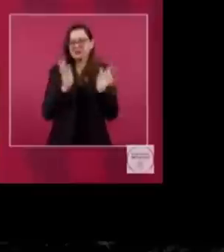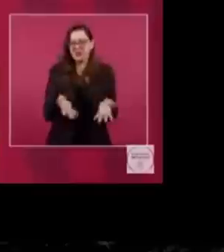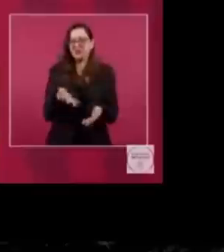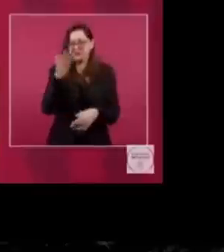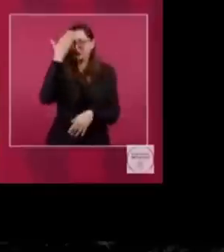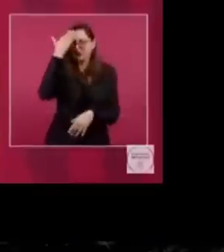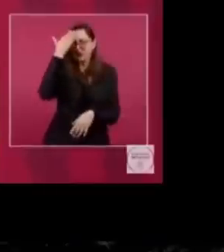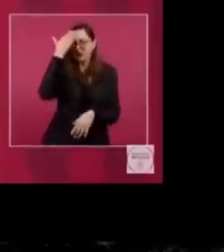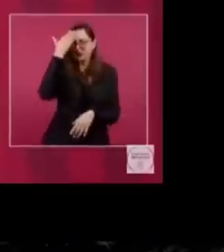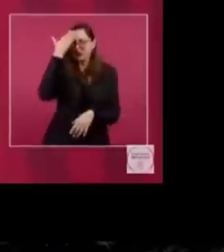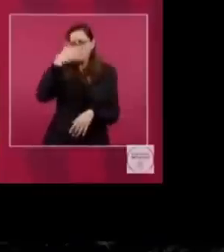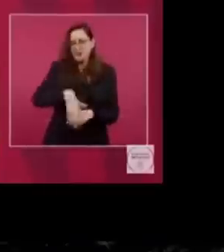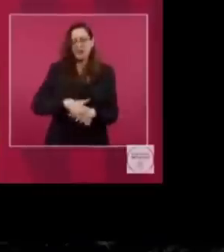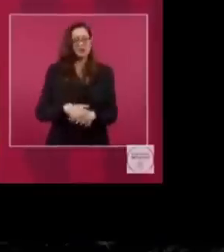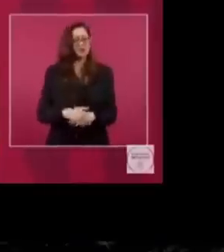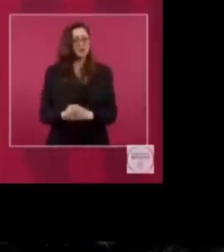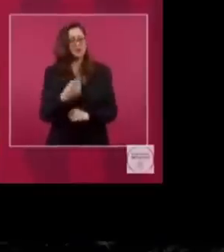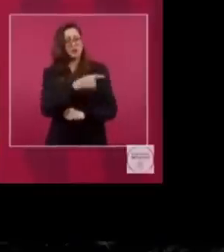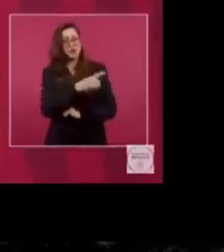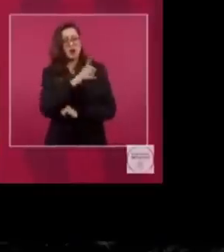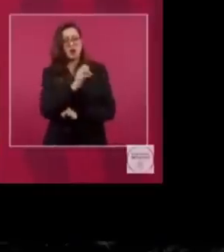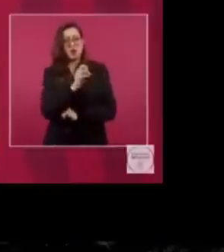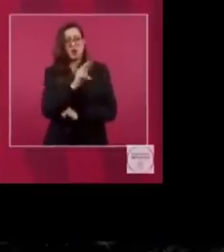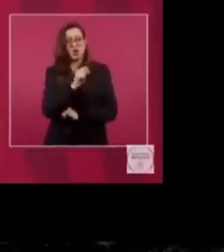y Lore de Mola.